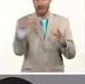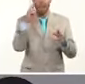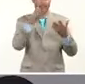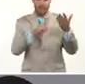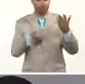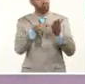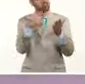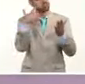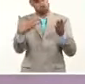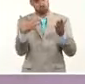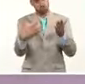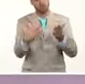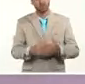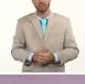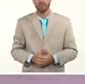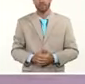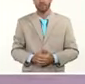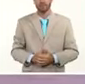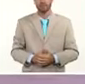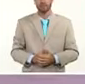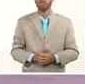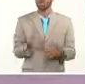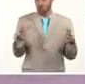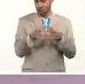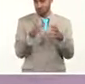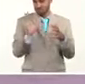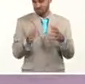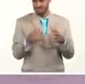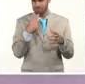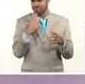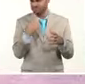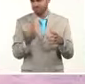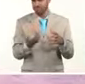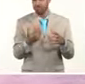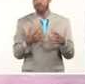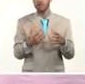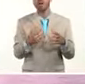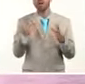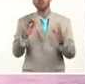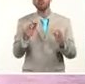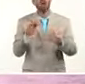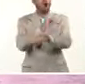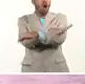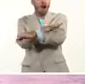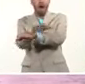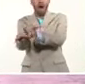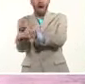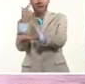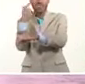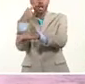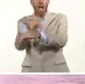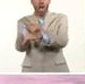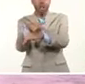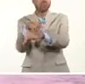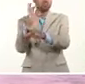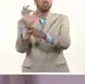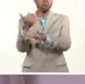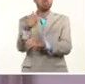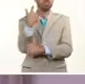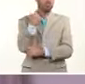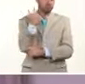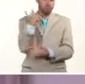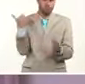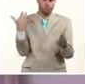puede faltar, por supuesto. Pececitos del Este se parece a la comunidad costera donde nacieron hace cerca de una década. Antes